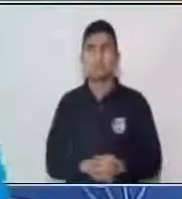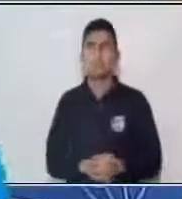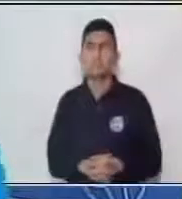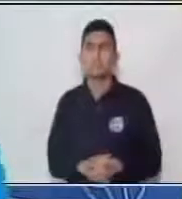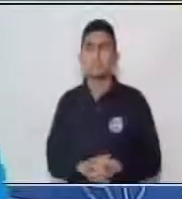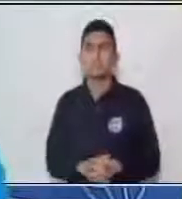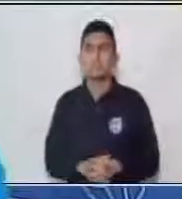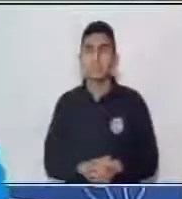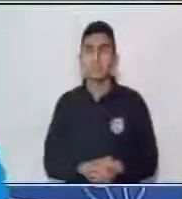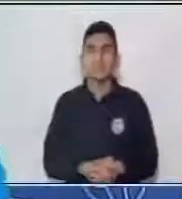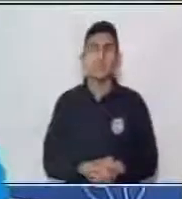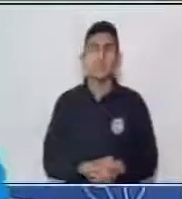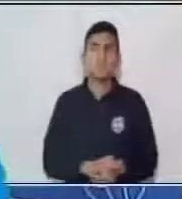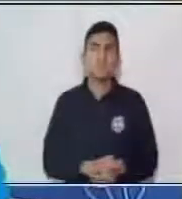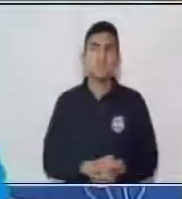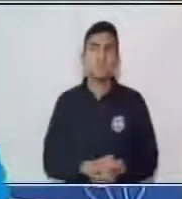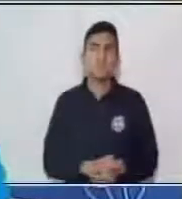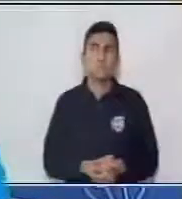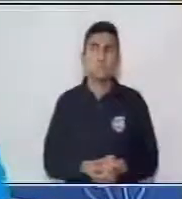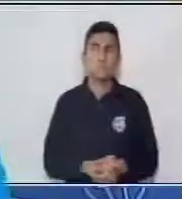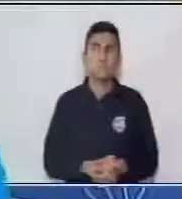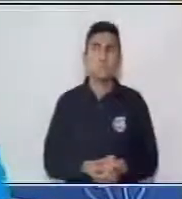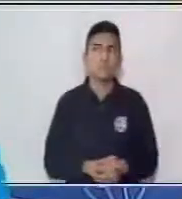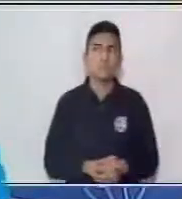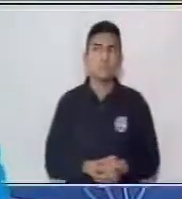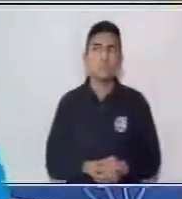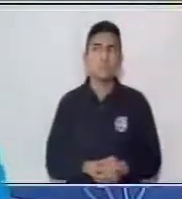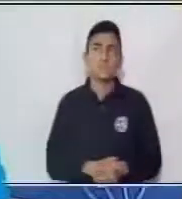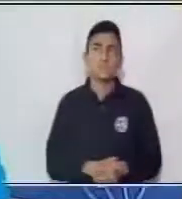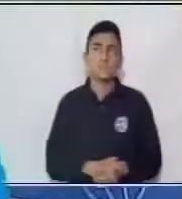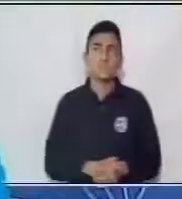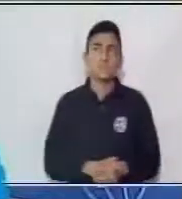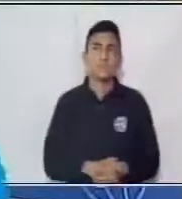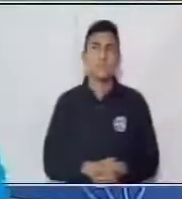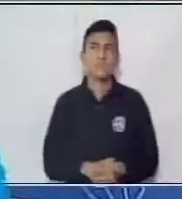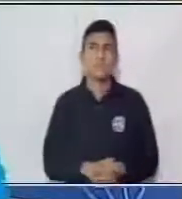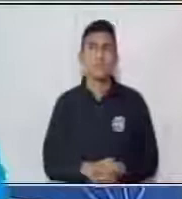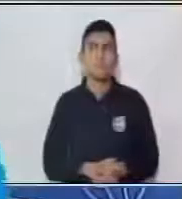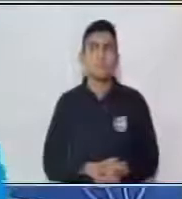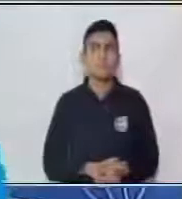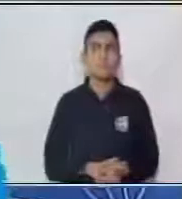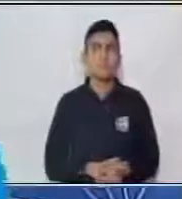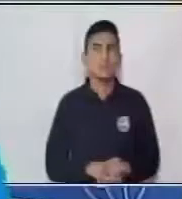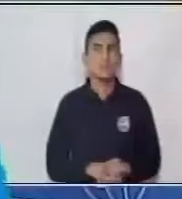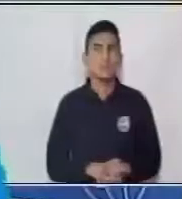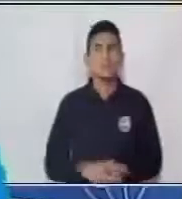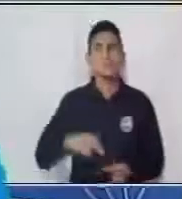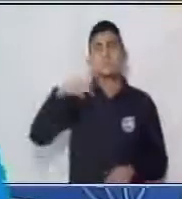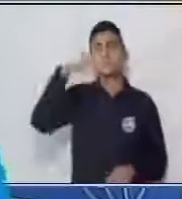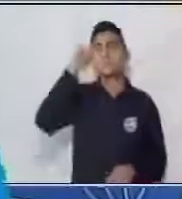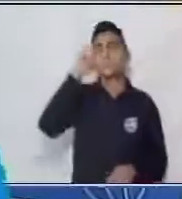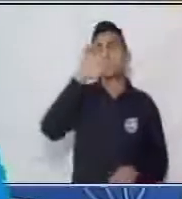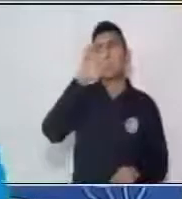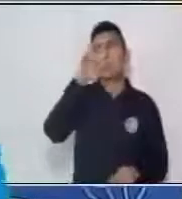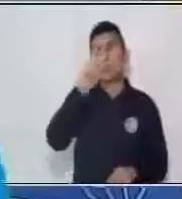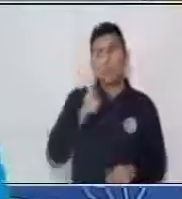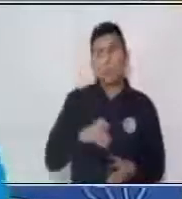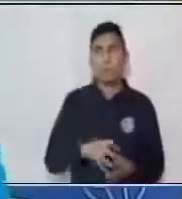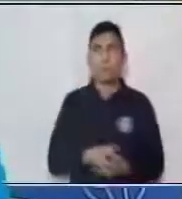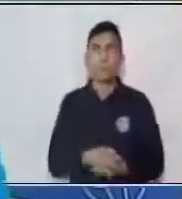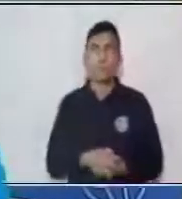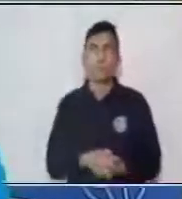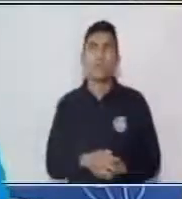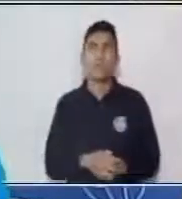aquí. Hemos de haber y construido. Este refugio con pieles sería el complemento de lo que estamos